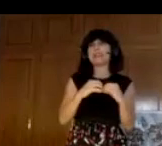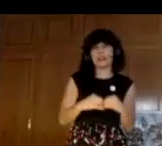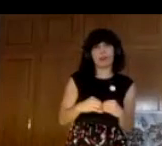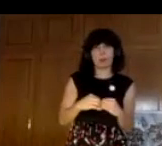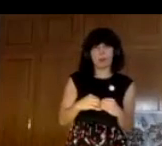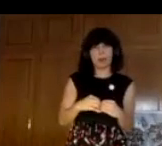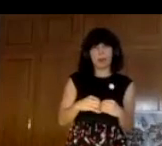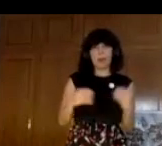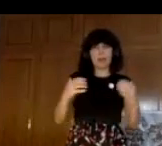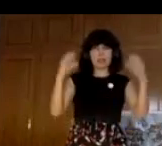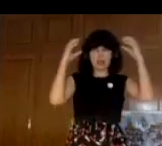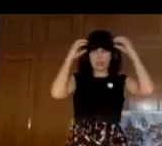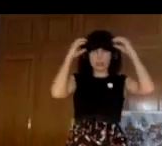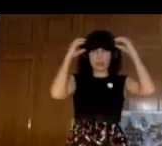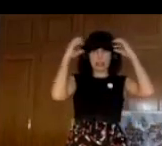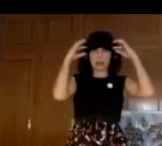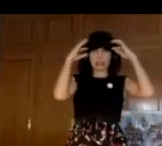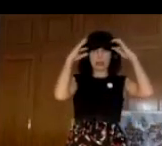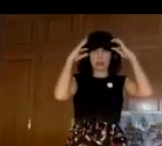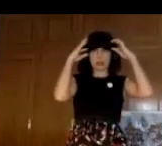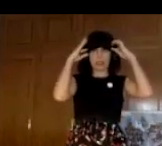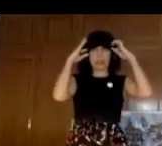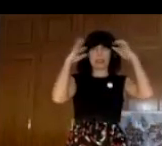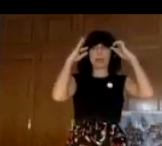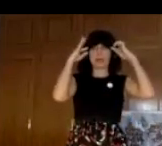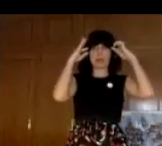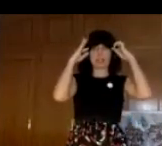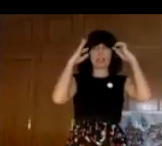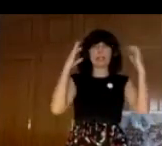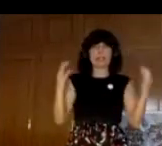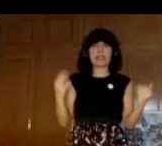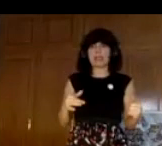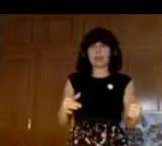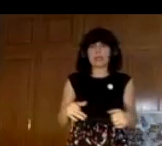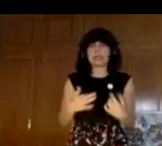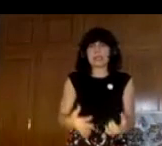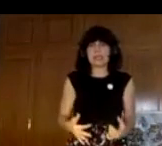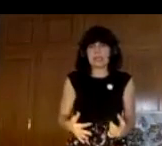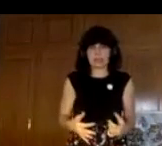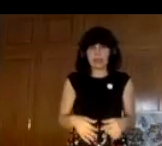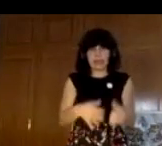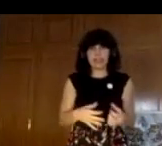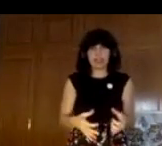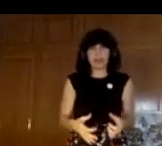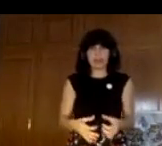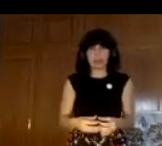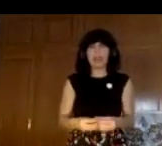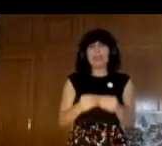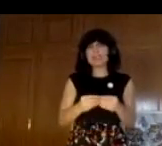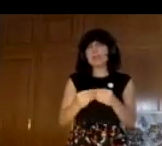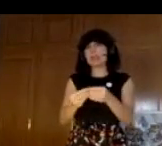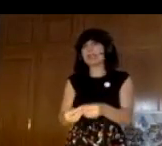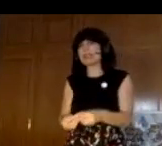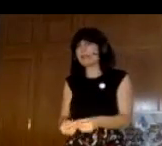es xenófobo, pero es una cosa que tenemos en el subconsciente, igual que podemos ser machistas las mujeres sin querer. Esto es lo mismo.